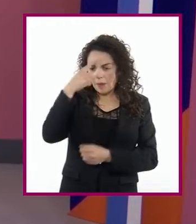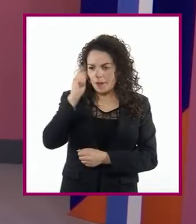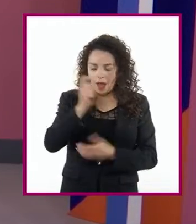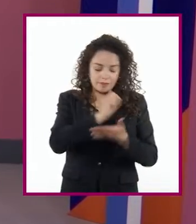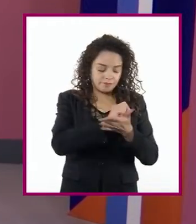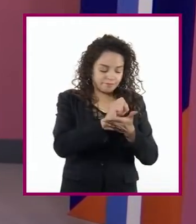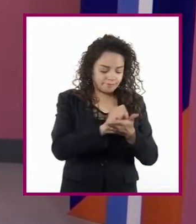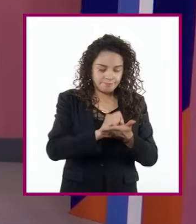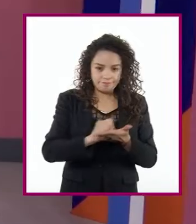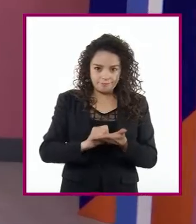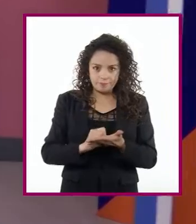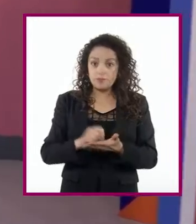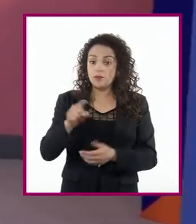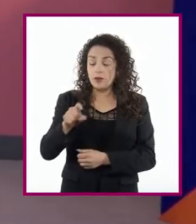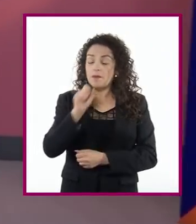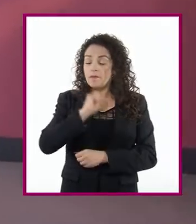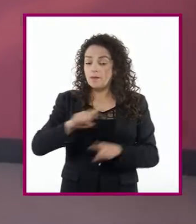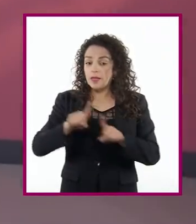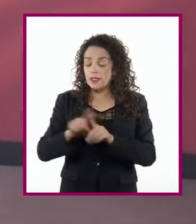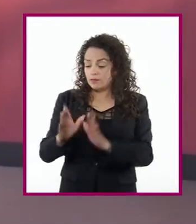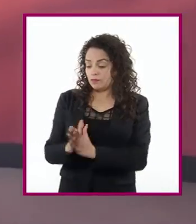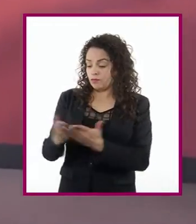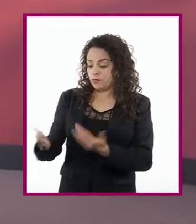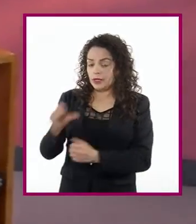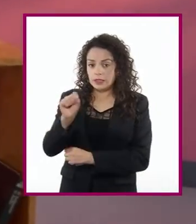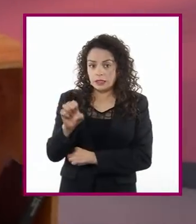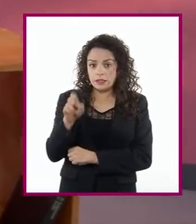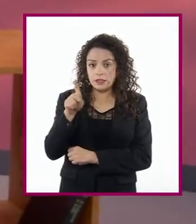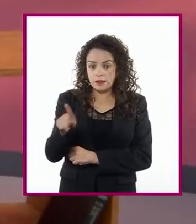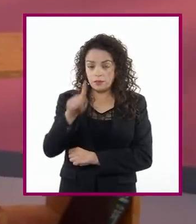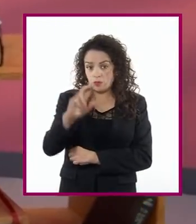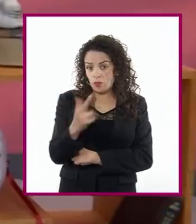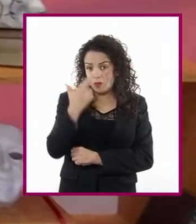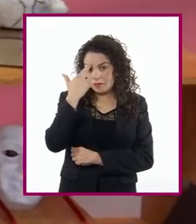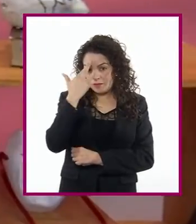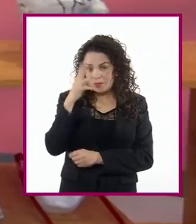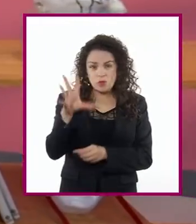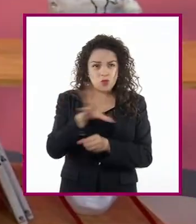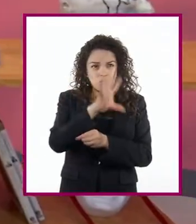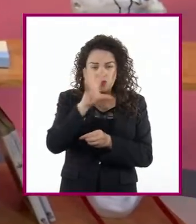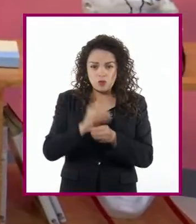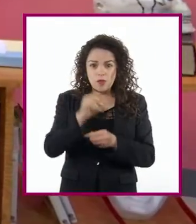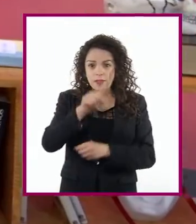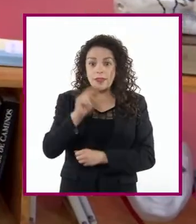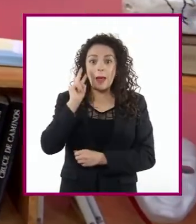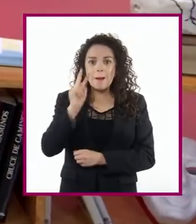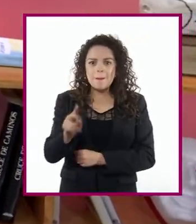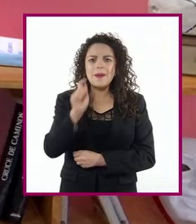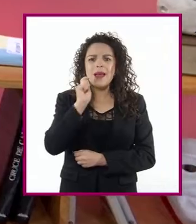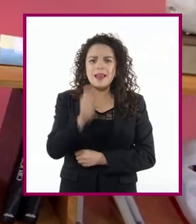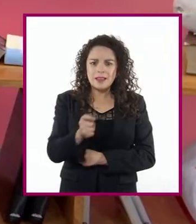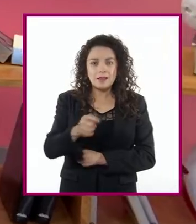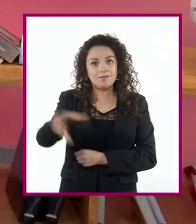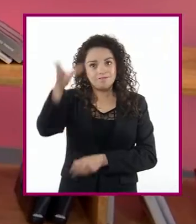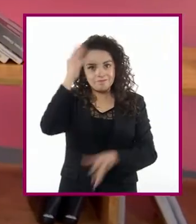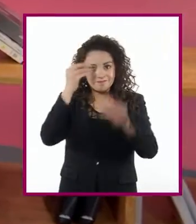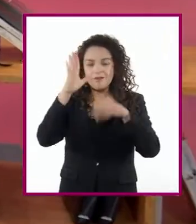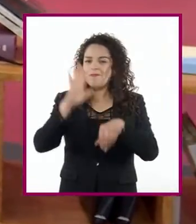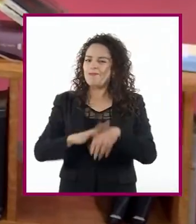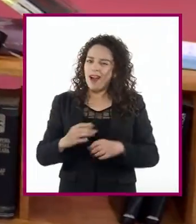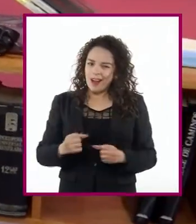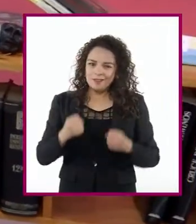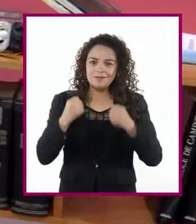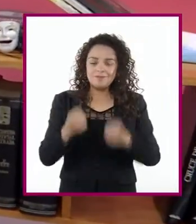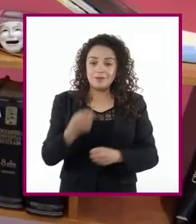notas. También tengan a la mano su libro de texto. Recuerden que todo lo que vean es para fortalecer su conocimiento, por lo que